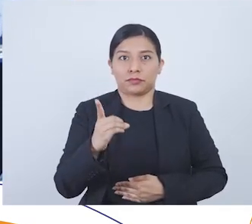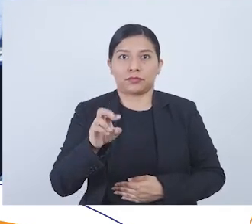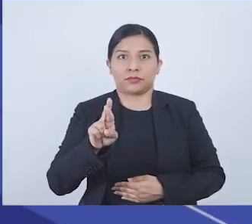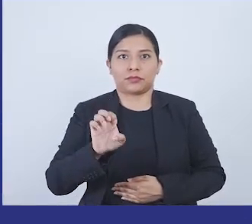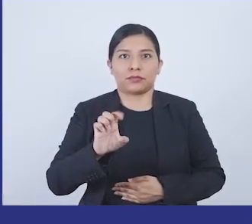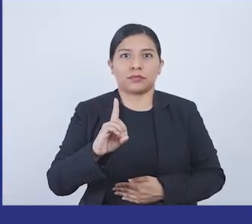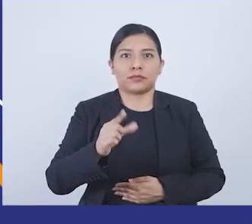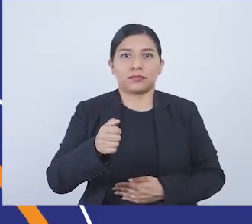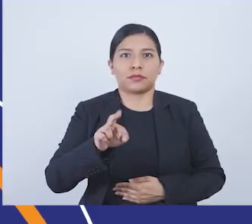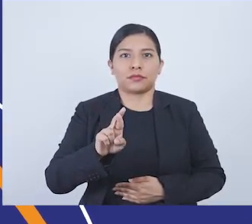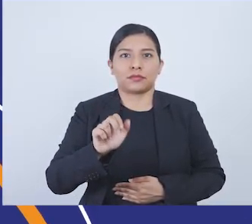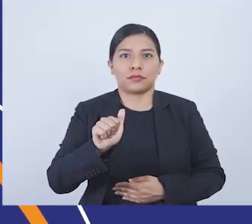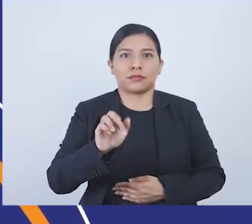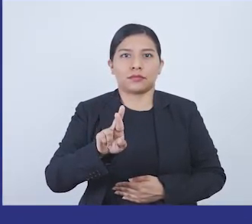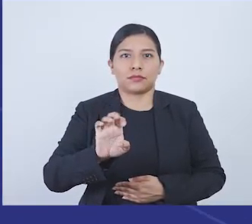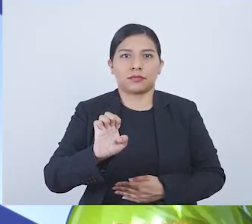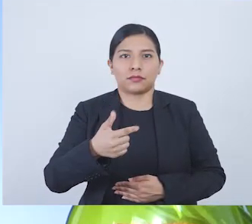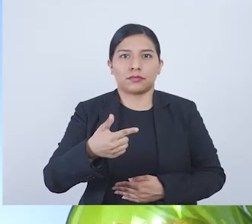Ábrego.